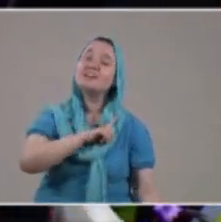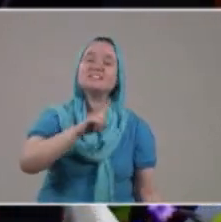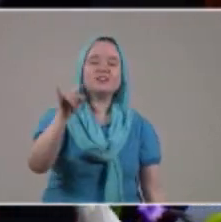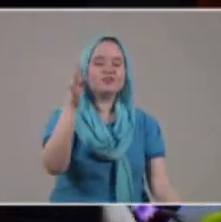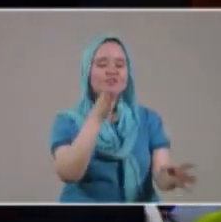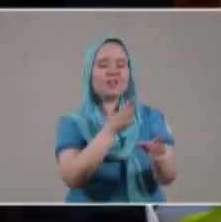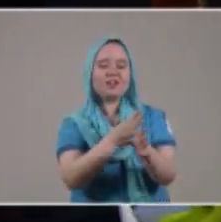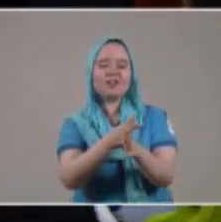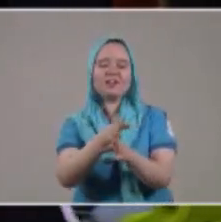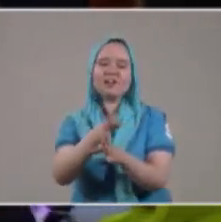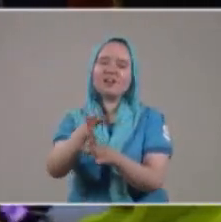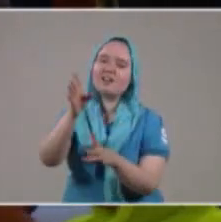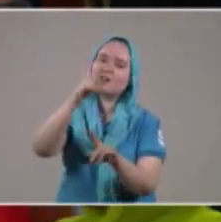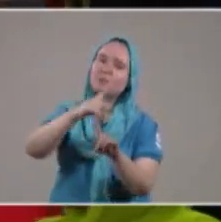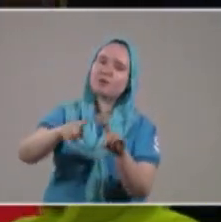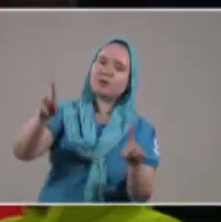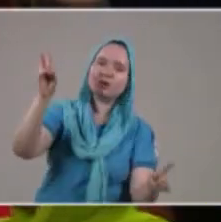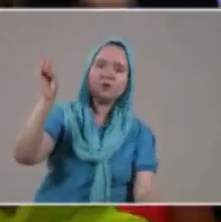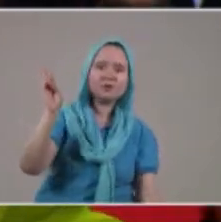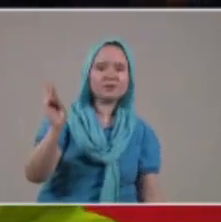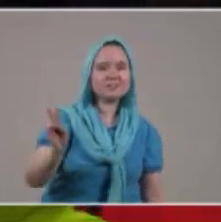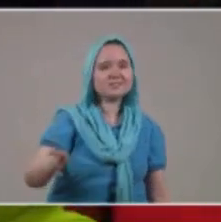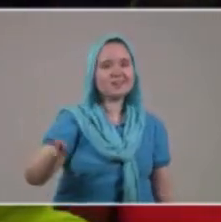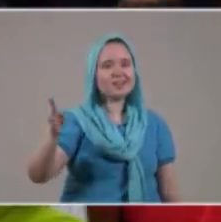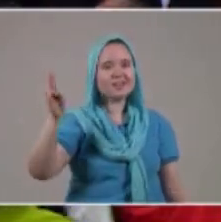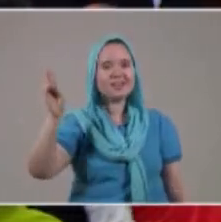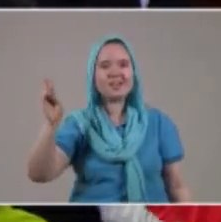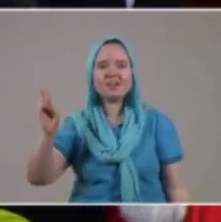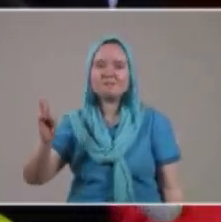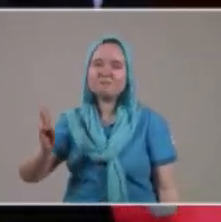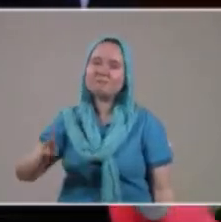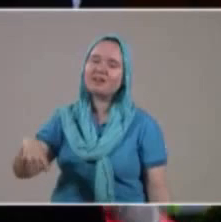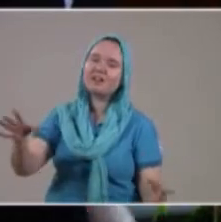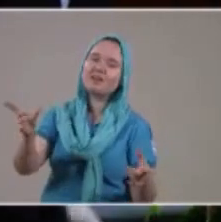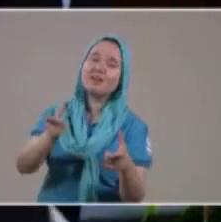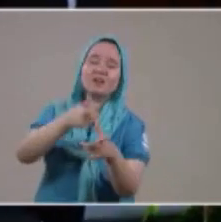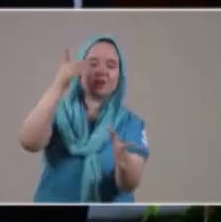Es una cosecha de almas. Aquí vienen otras personas.